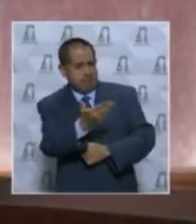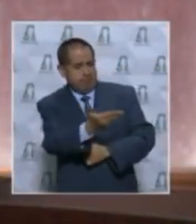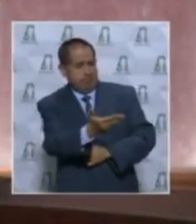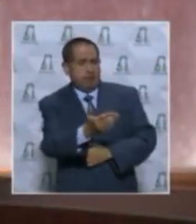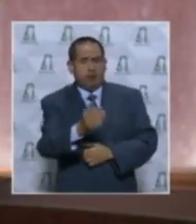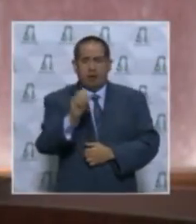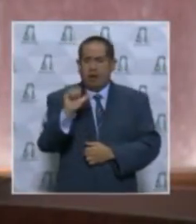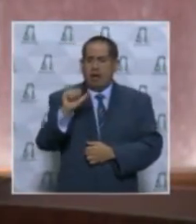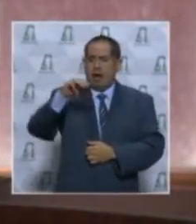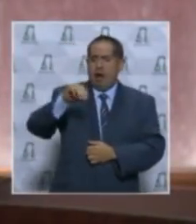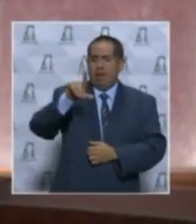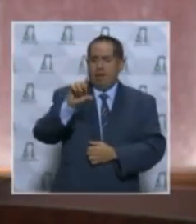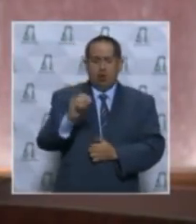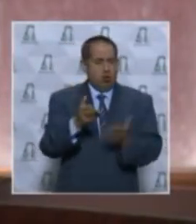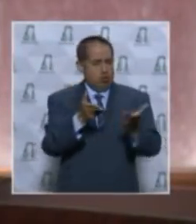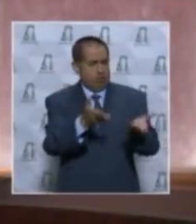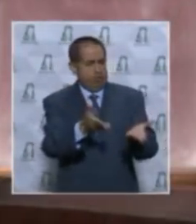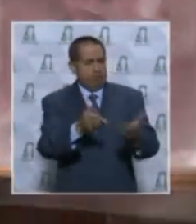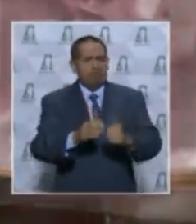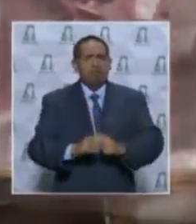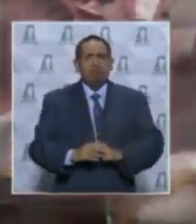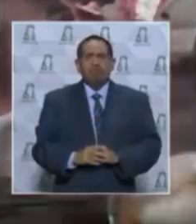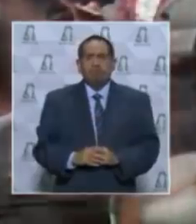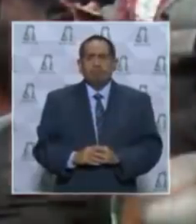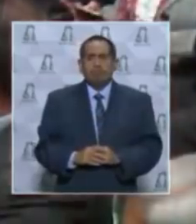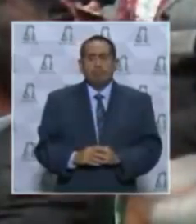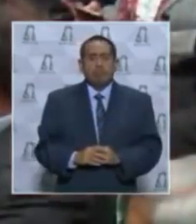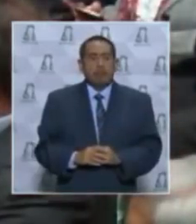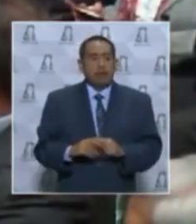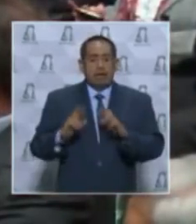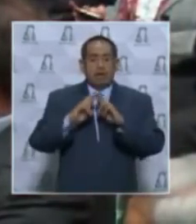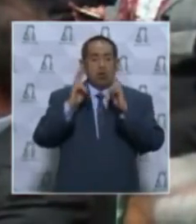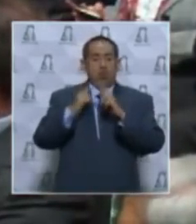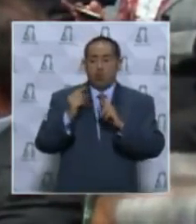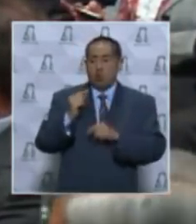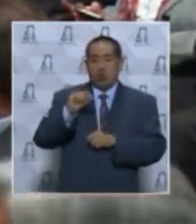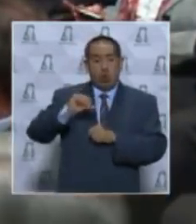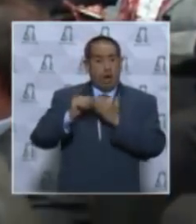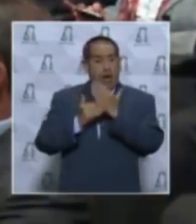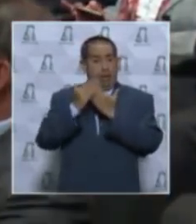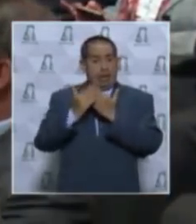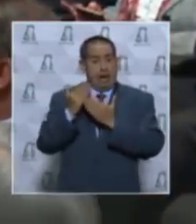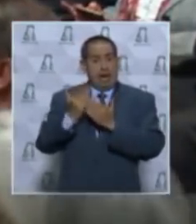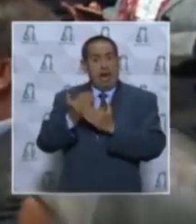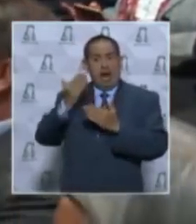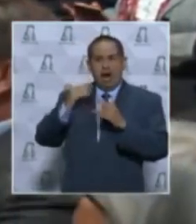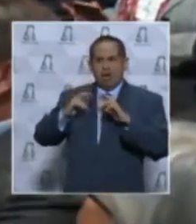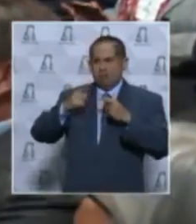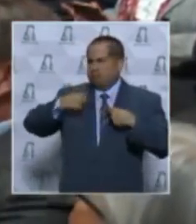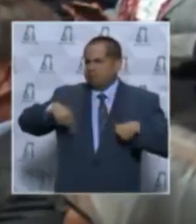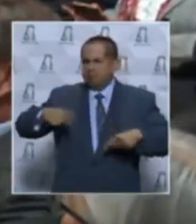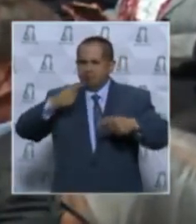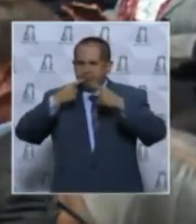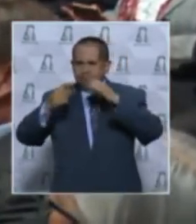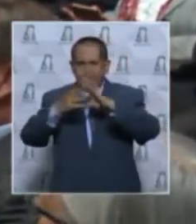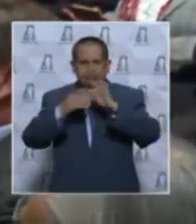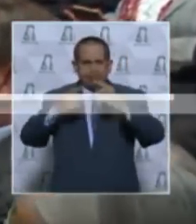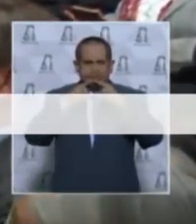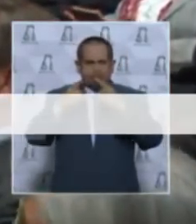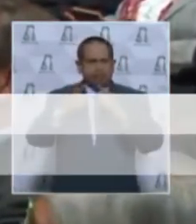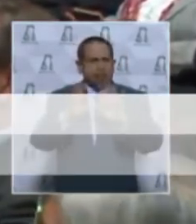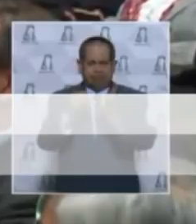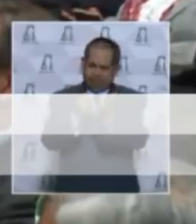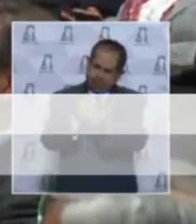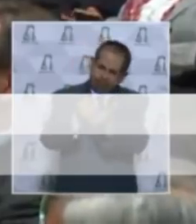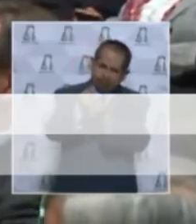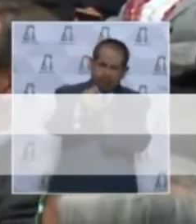manuel lópez obrador en la sesión pública celebrada esta mañana esta sala superior emitió el